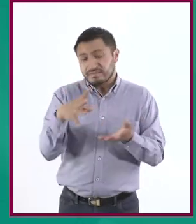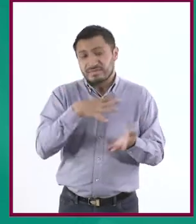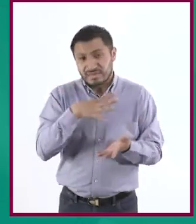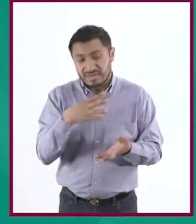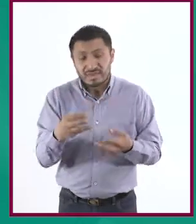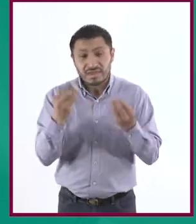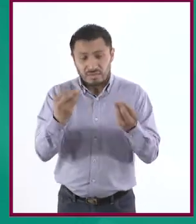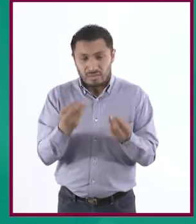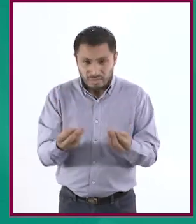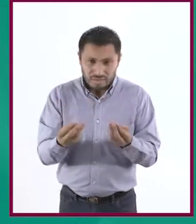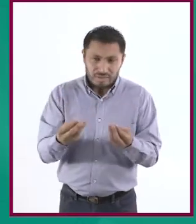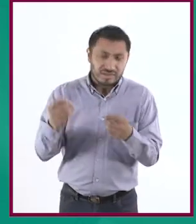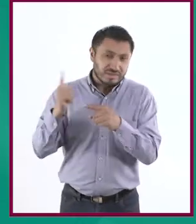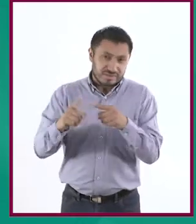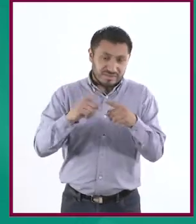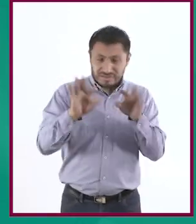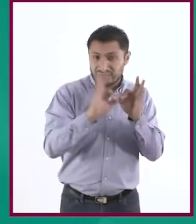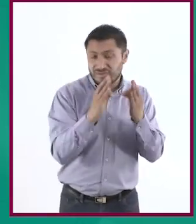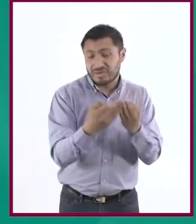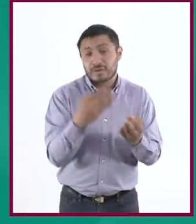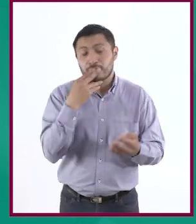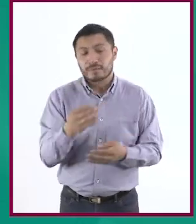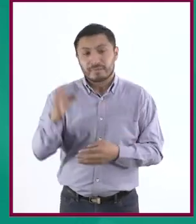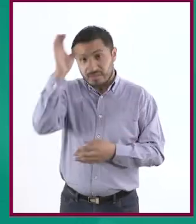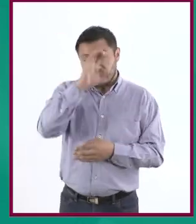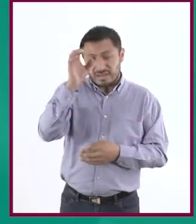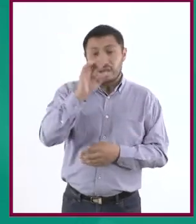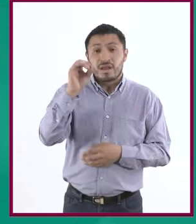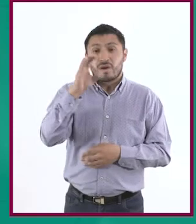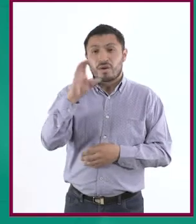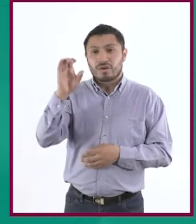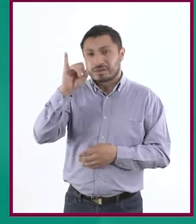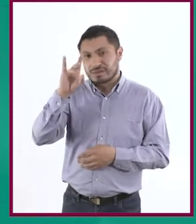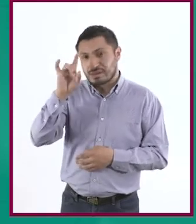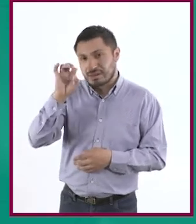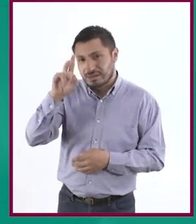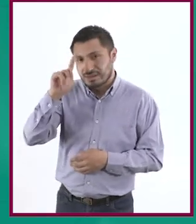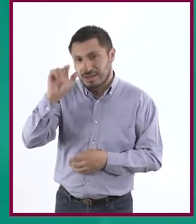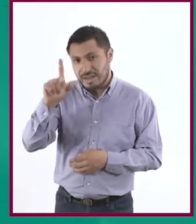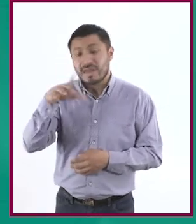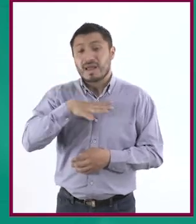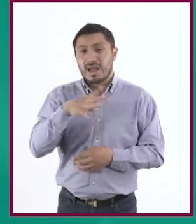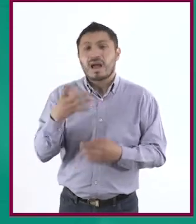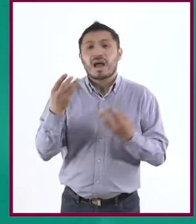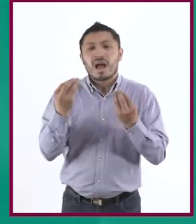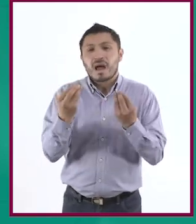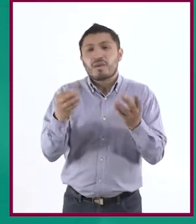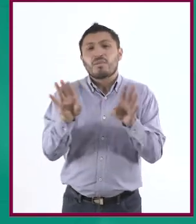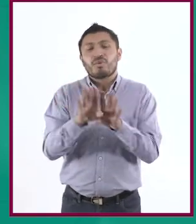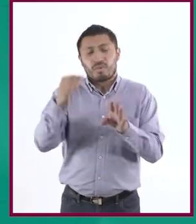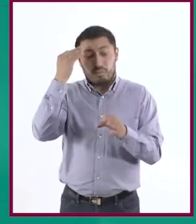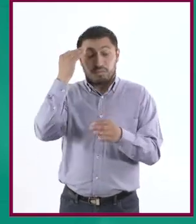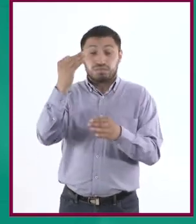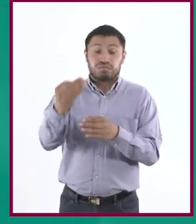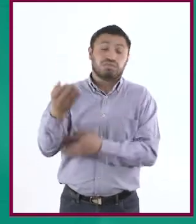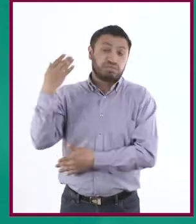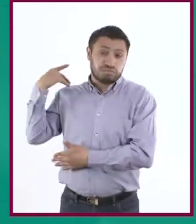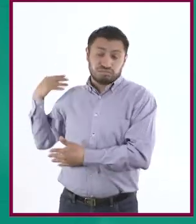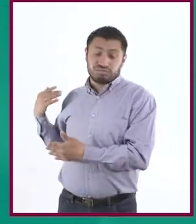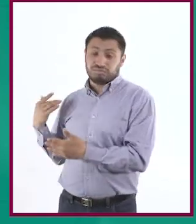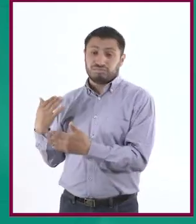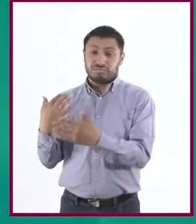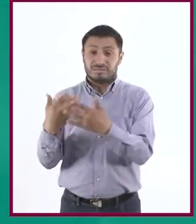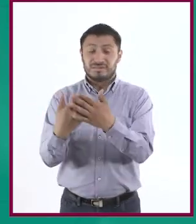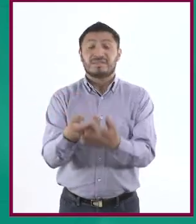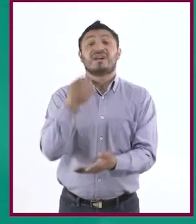muchas otras aplicaciones. La ciencia occidental tiene mucho tiempo